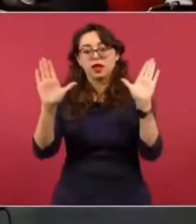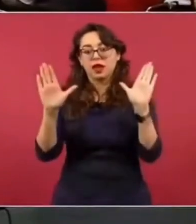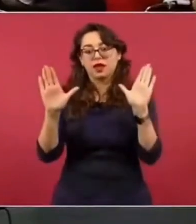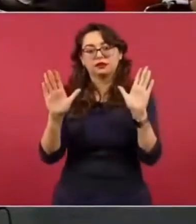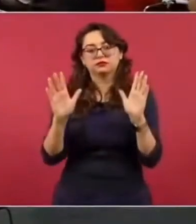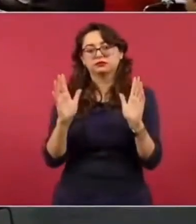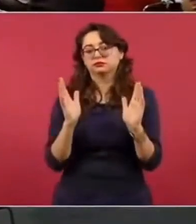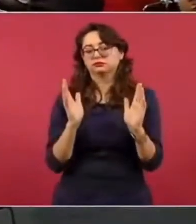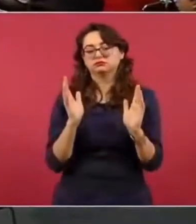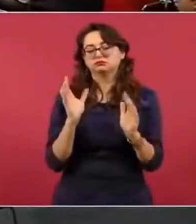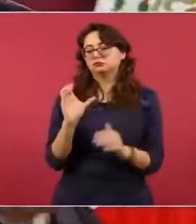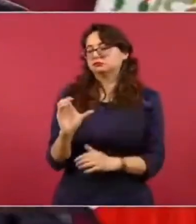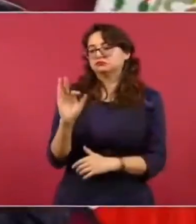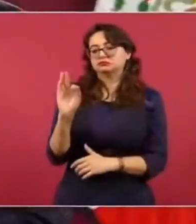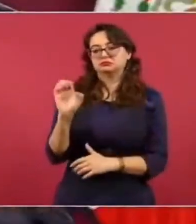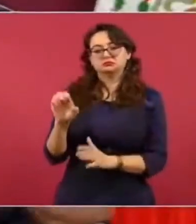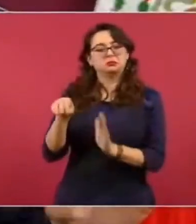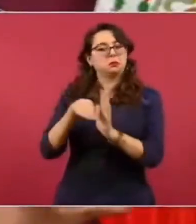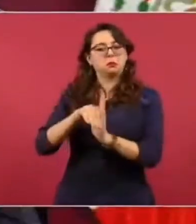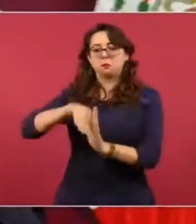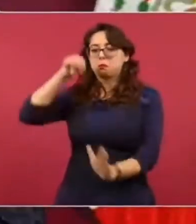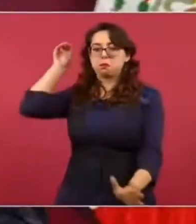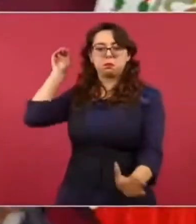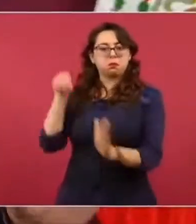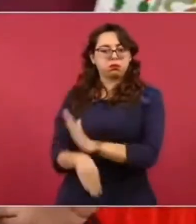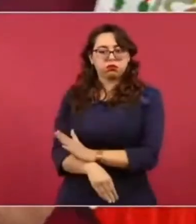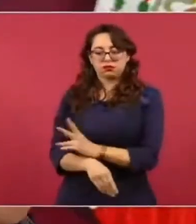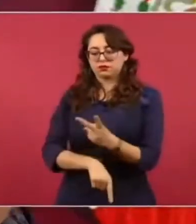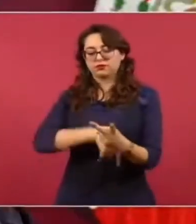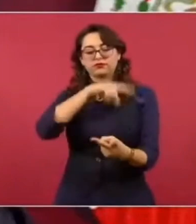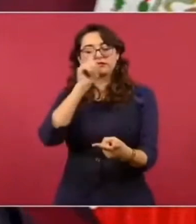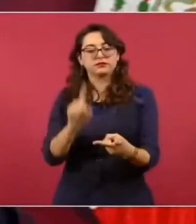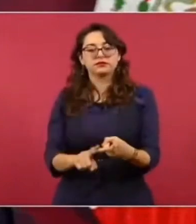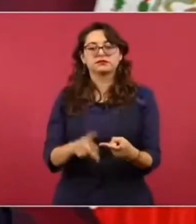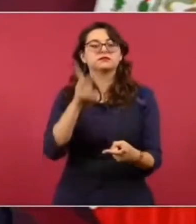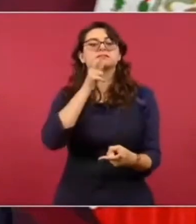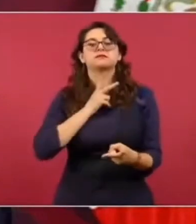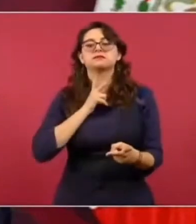está la situación. Como si hubiese terminado la refinación de petróleo.